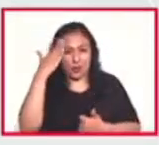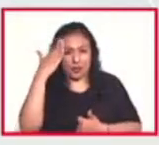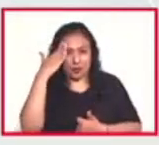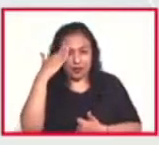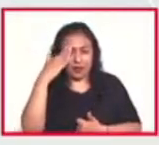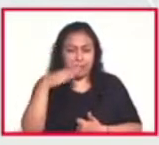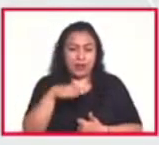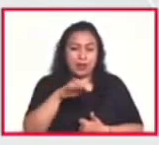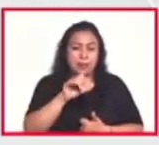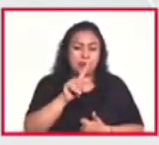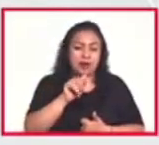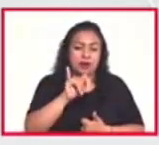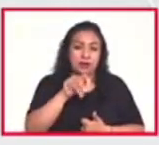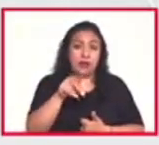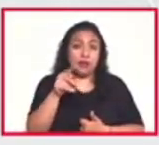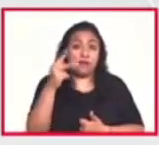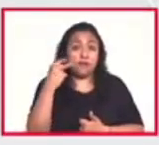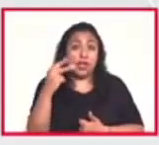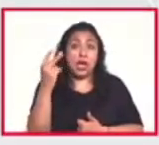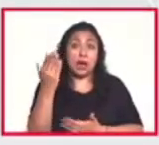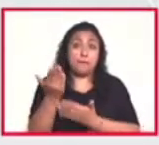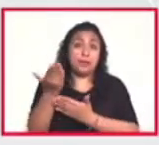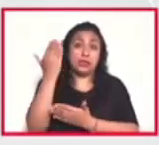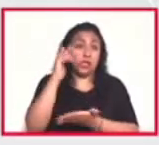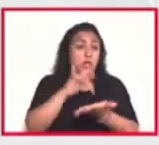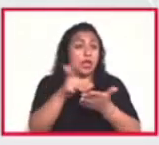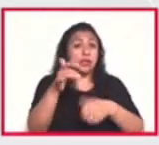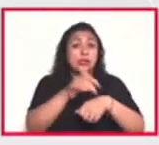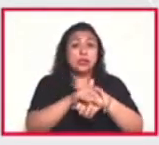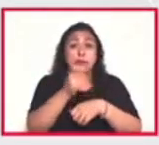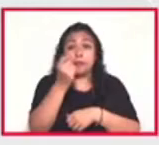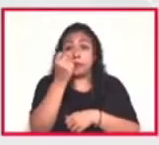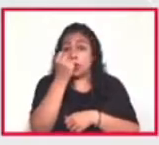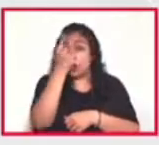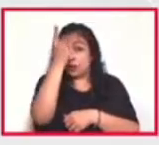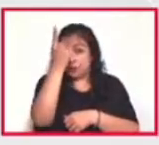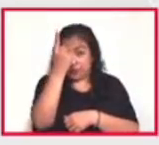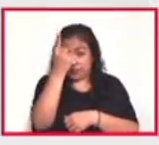McFly viaja al pasado gracias a su amigo el inventor Emmett Brown. En